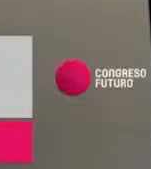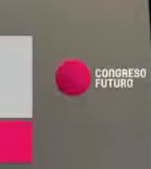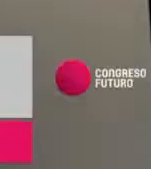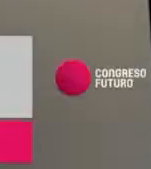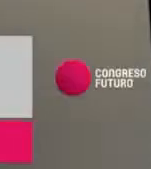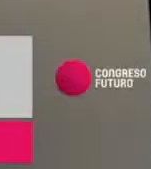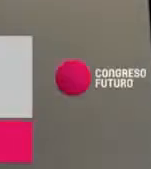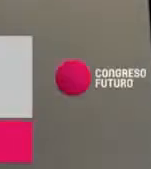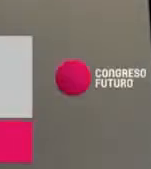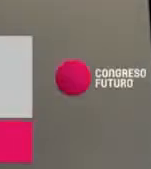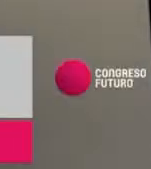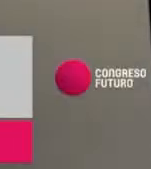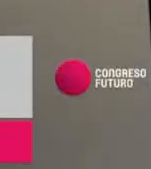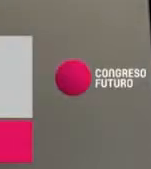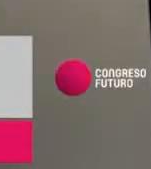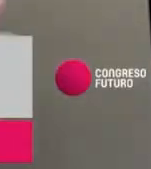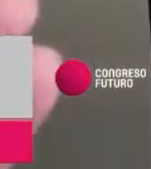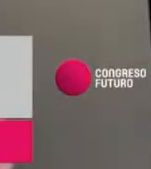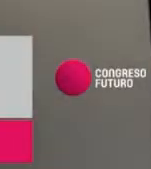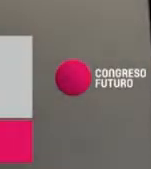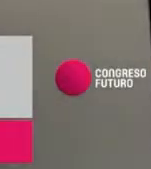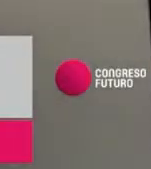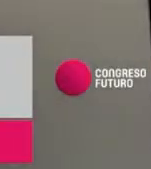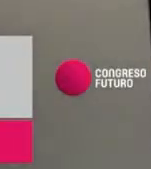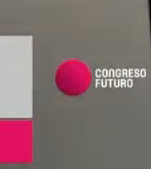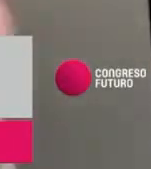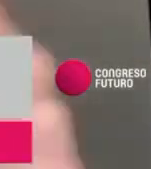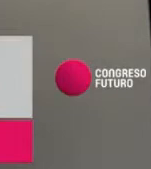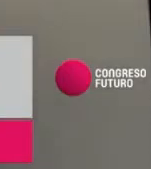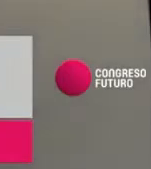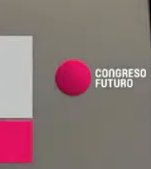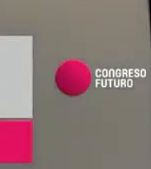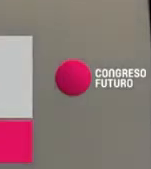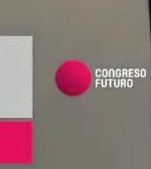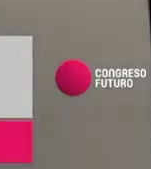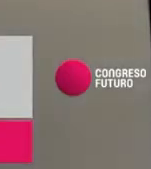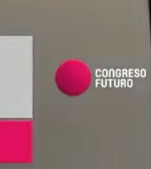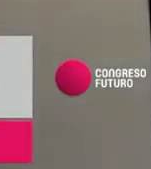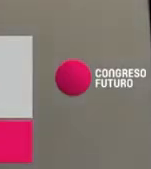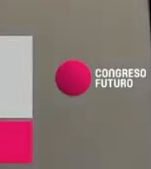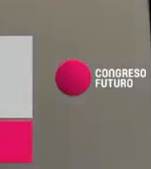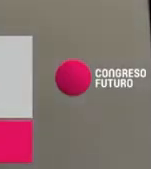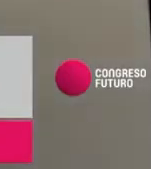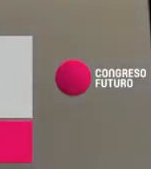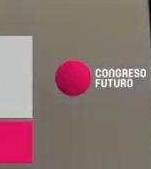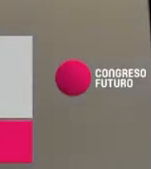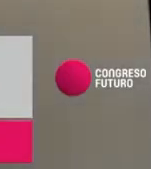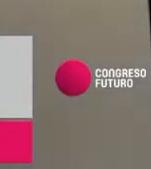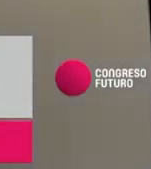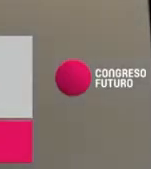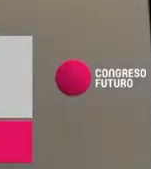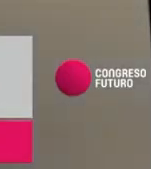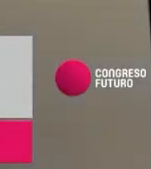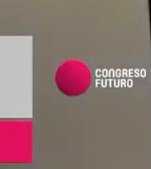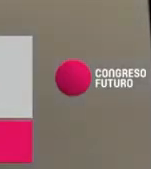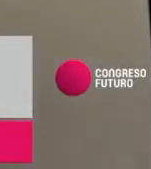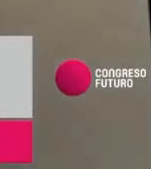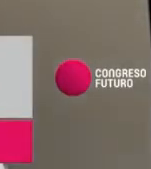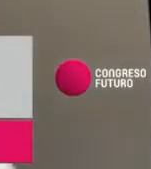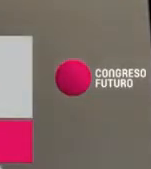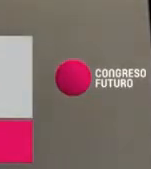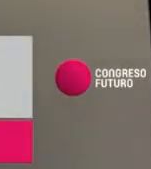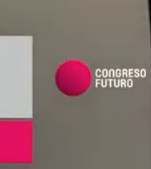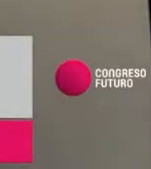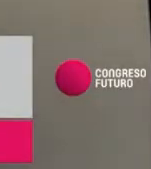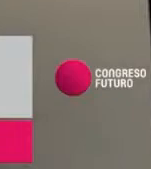de lo que va ocurriendo en el plano de la ciencia es a través de la divulgación. La divulgación es parte de la